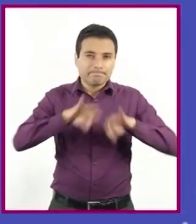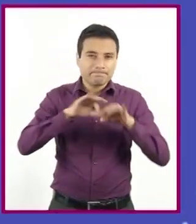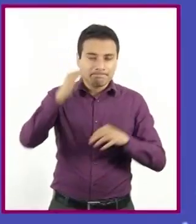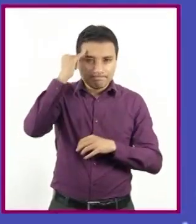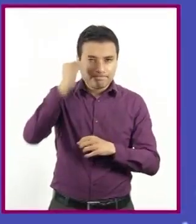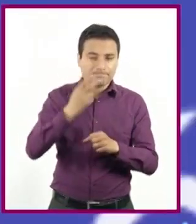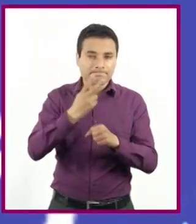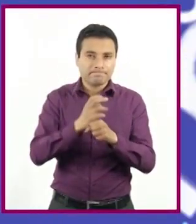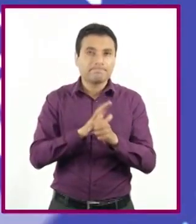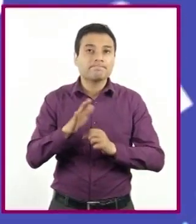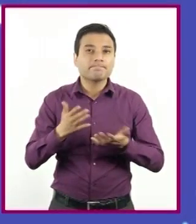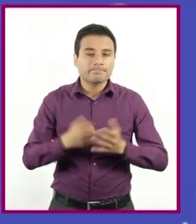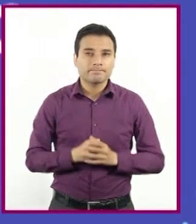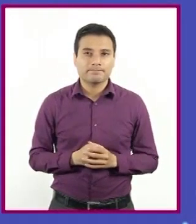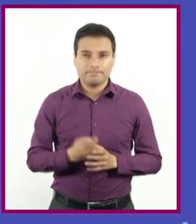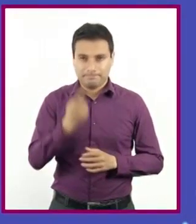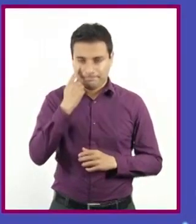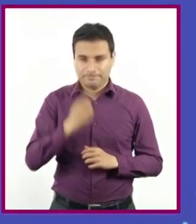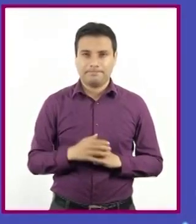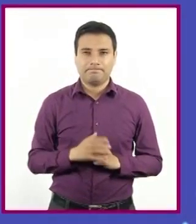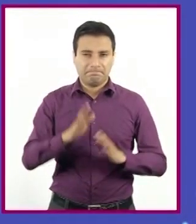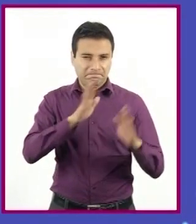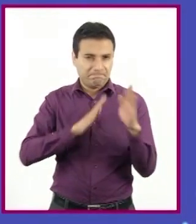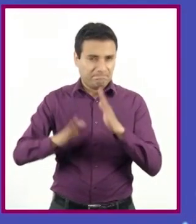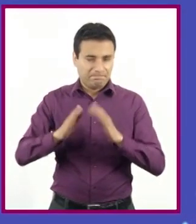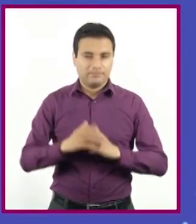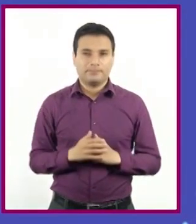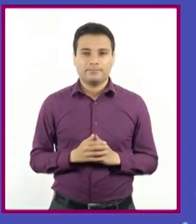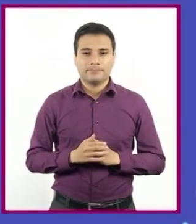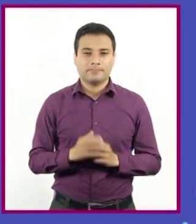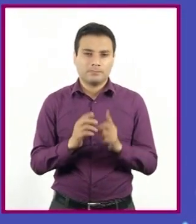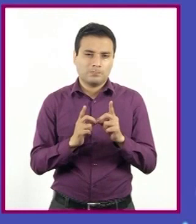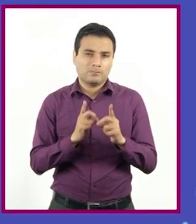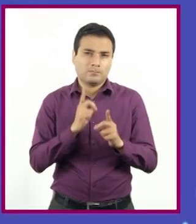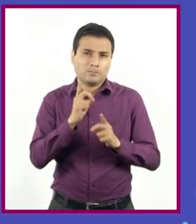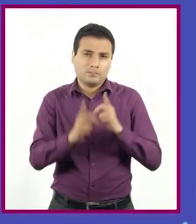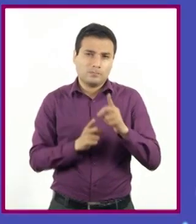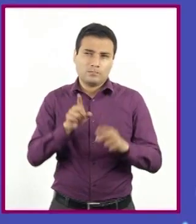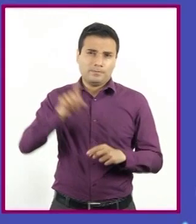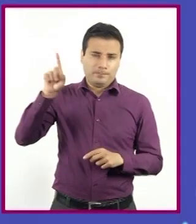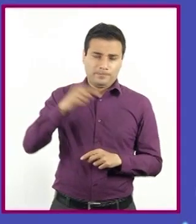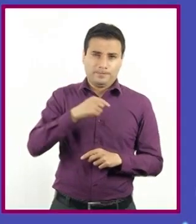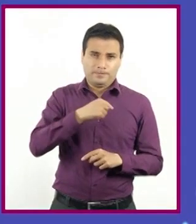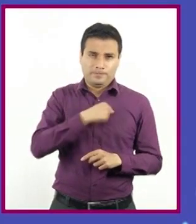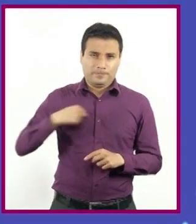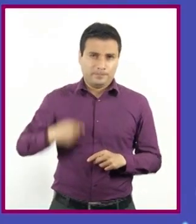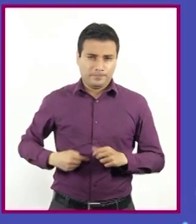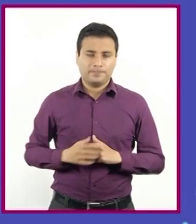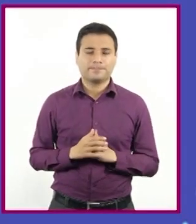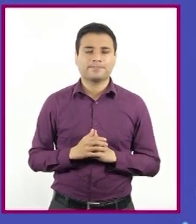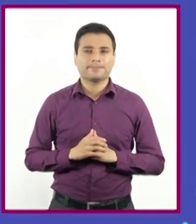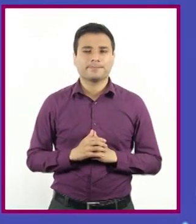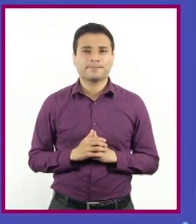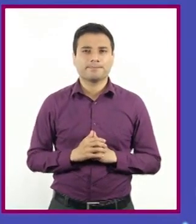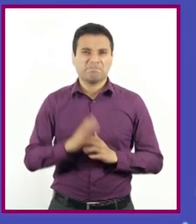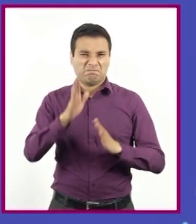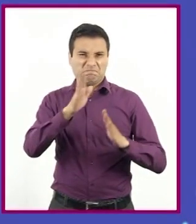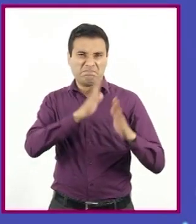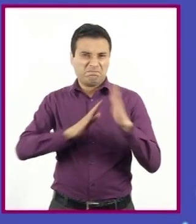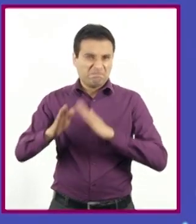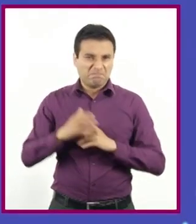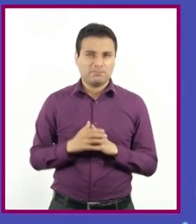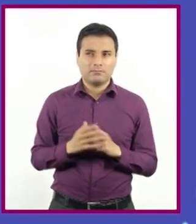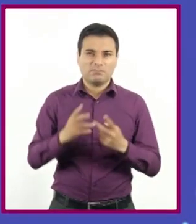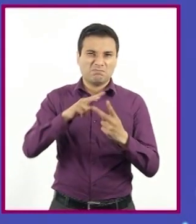secundaria. Las artes marciales. Deporte de lejano oriente. Las artes marciales técnicas de